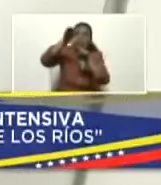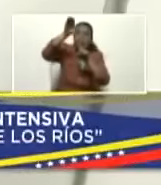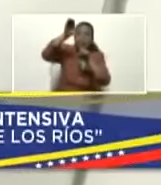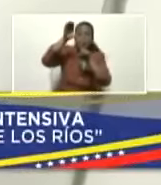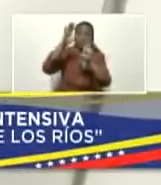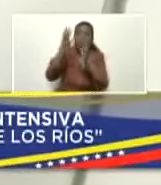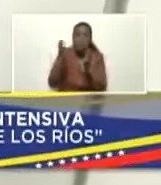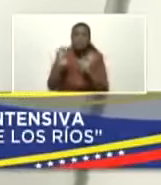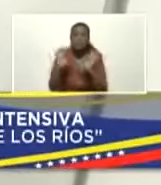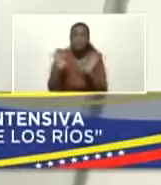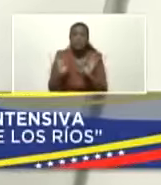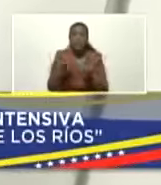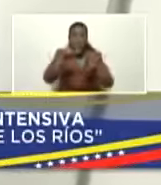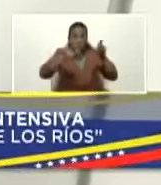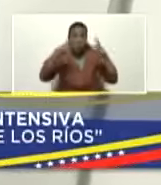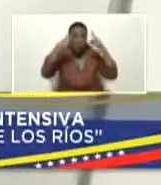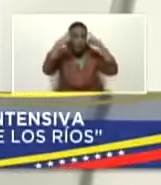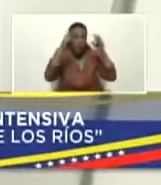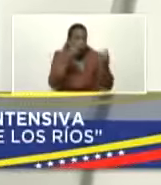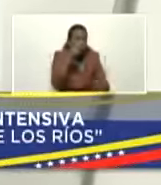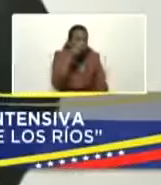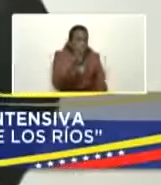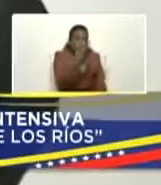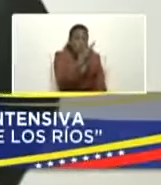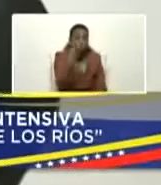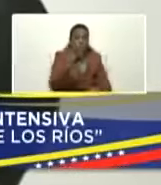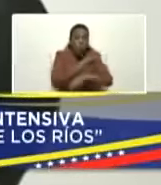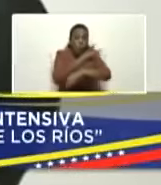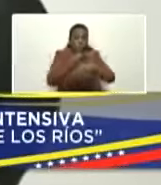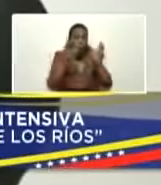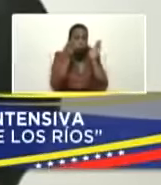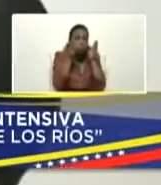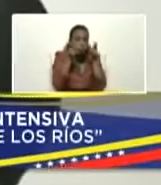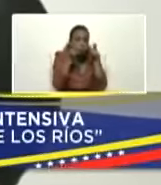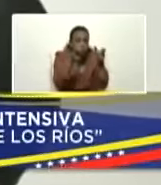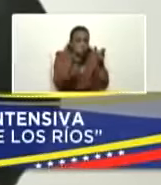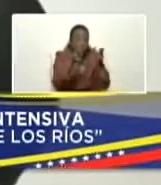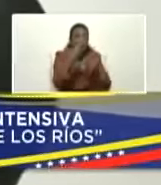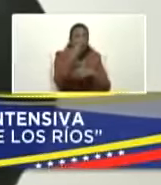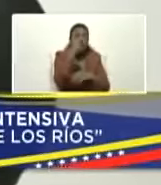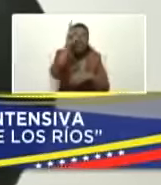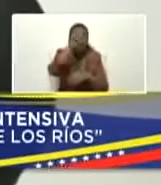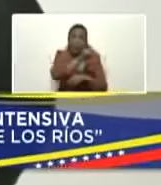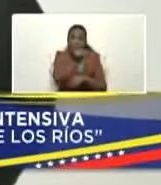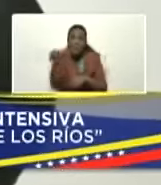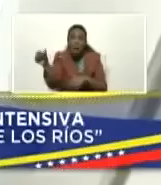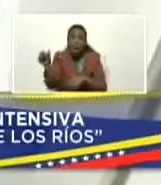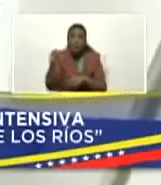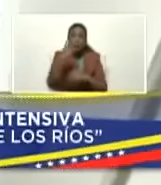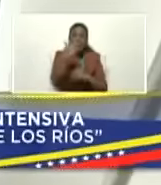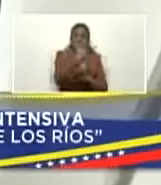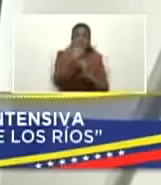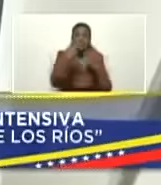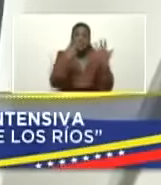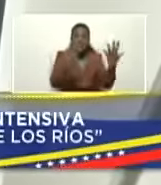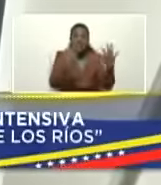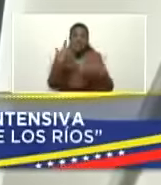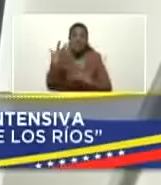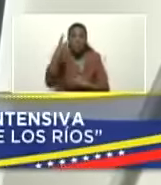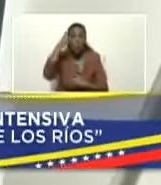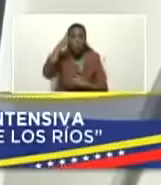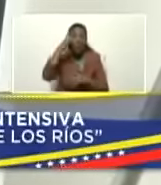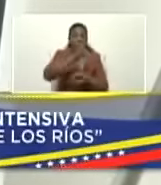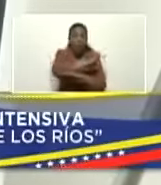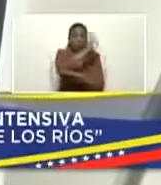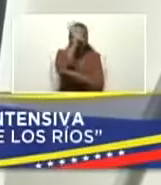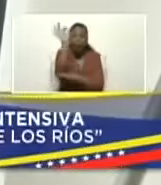que permanece con personal de salud 24 horas del día, los 7 días de la semana, los 365 días del